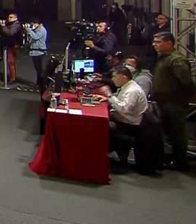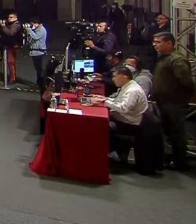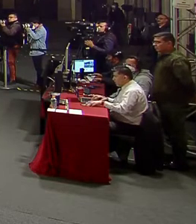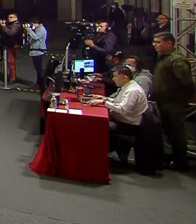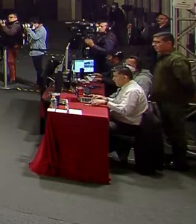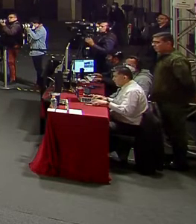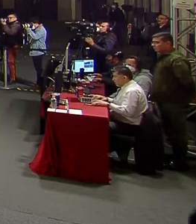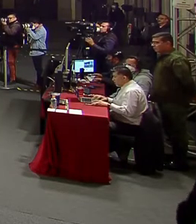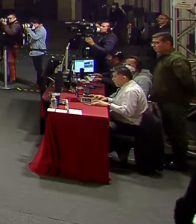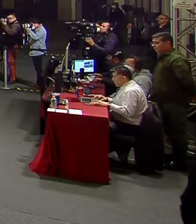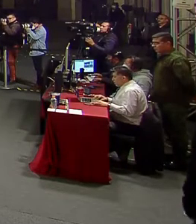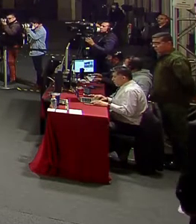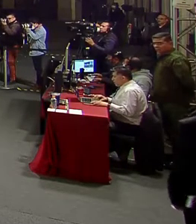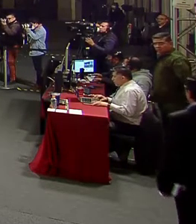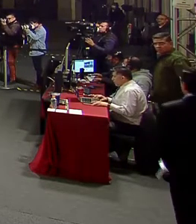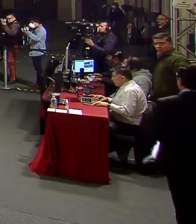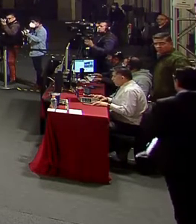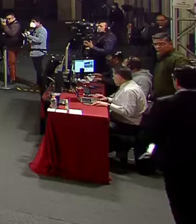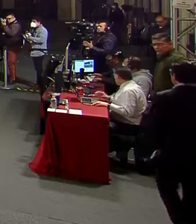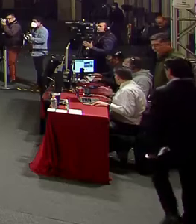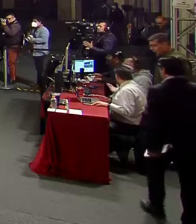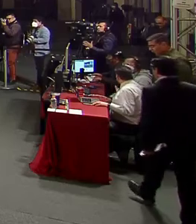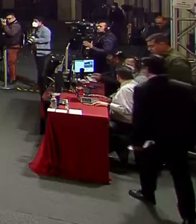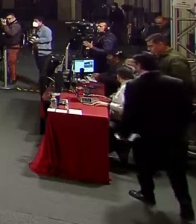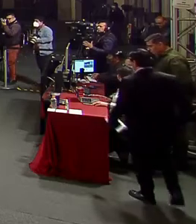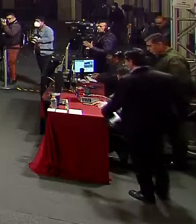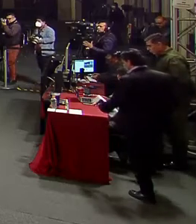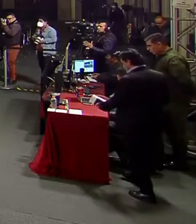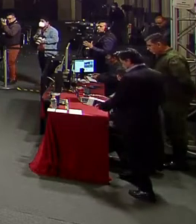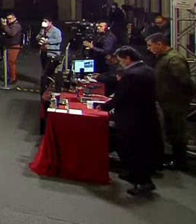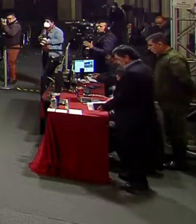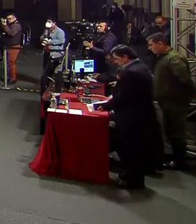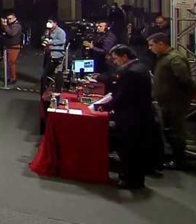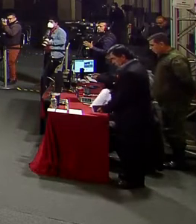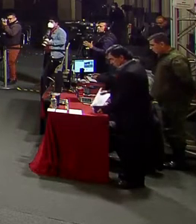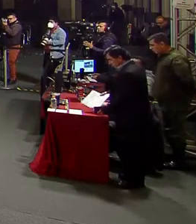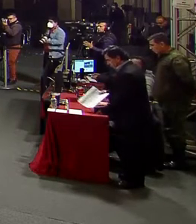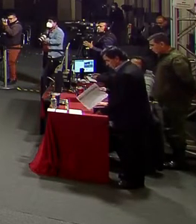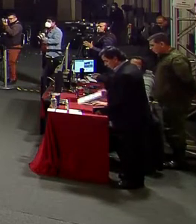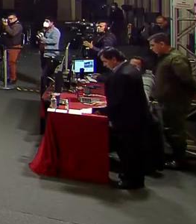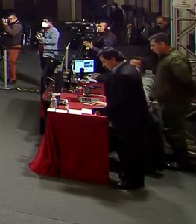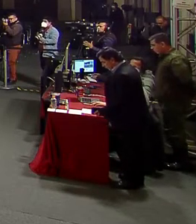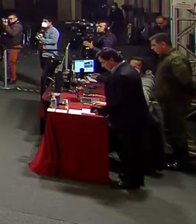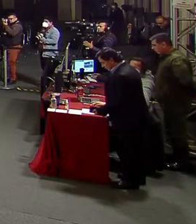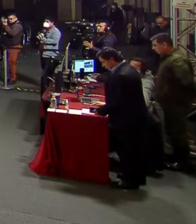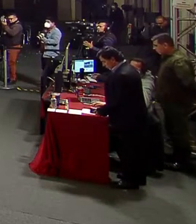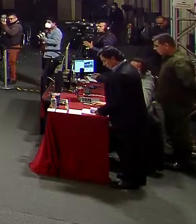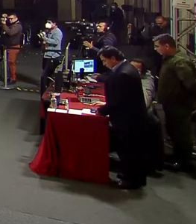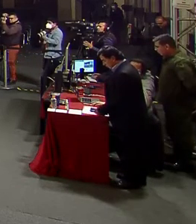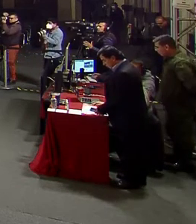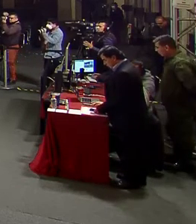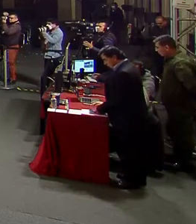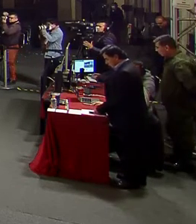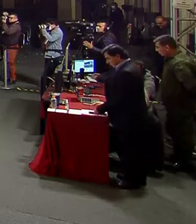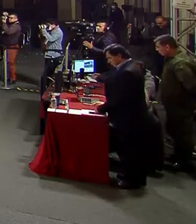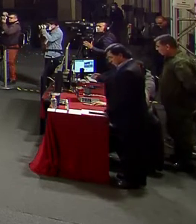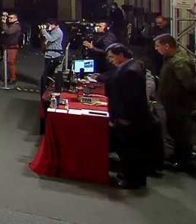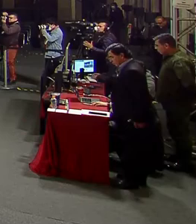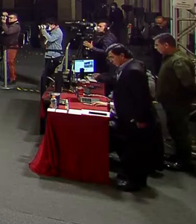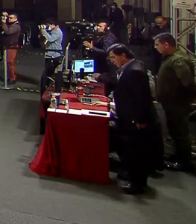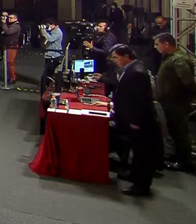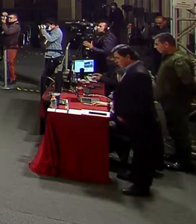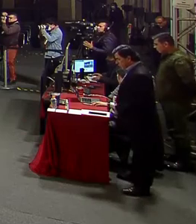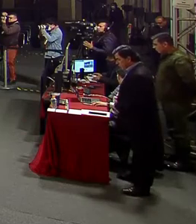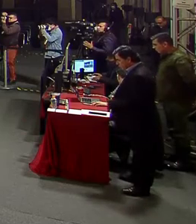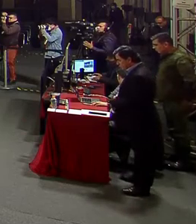sobre la situación lamentable de los mineros que están atrapados